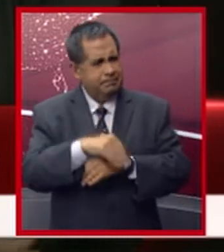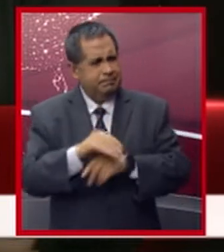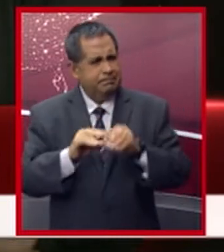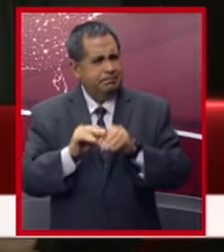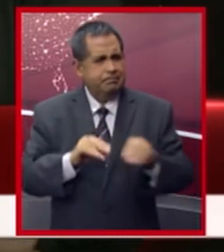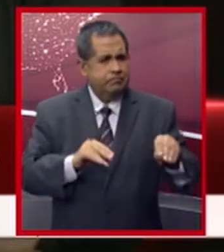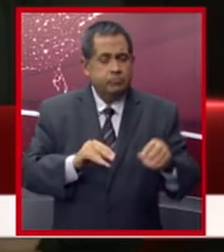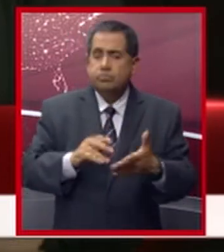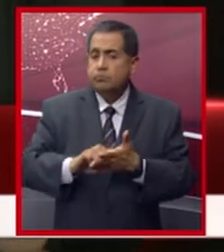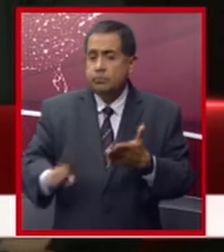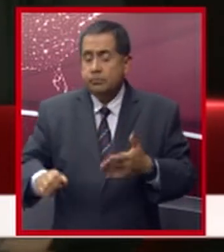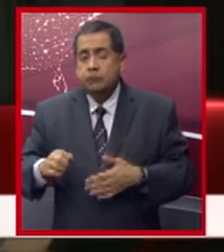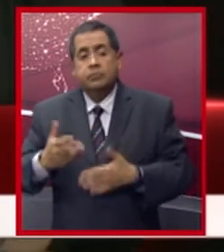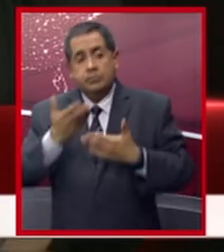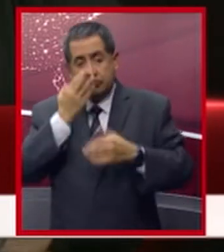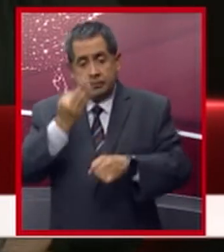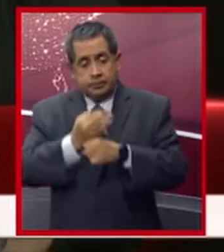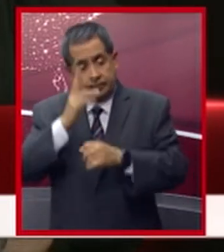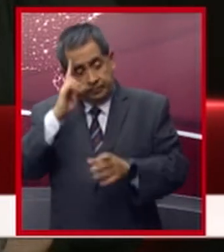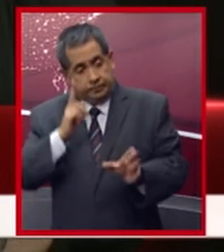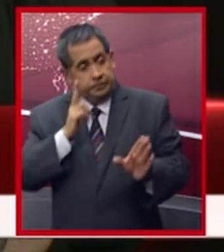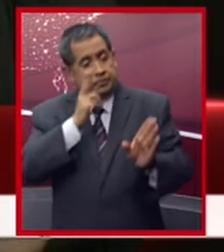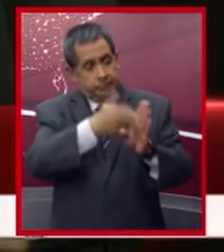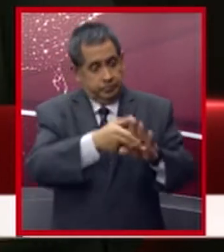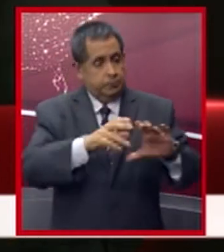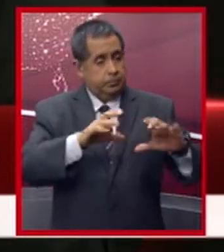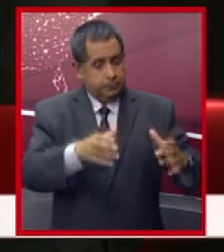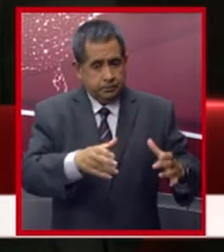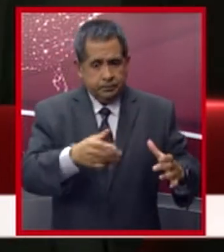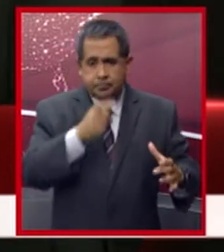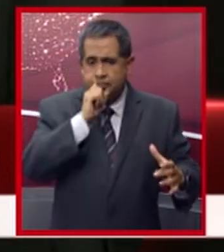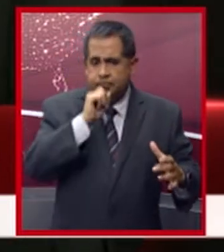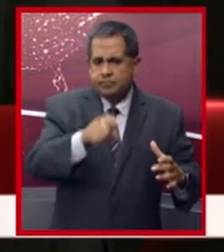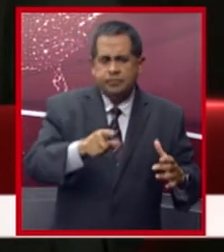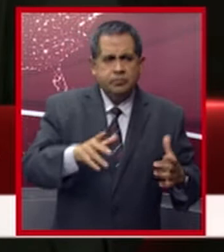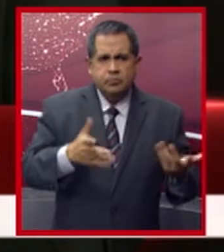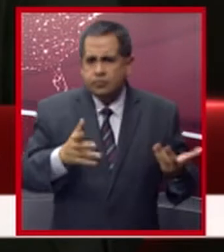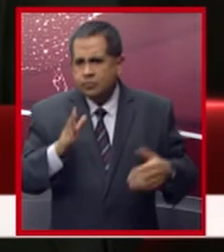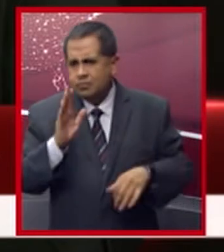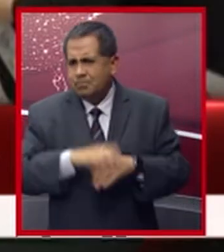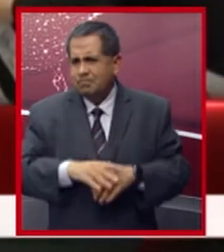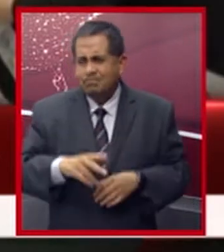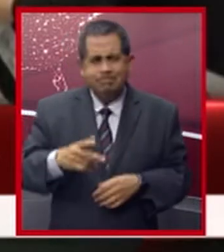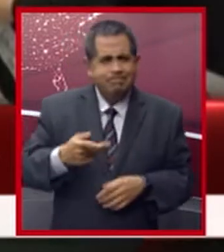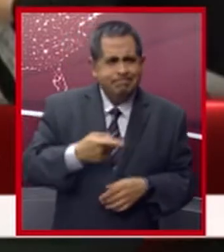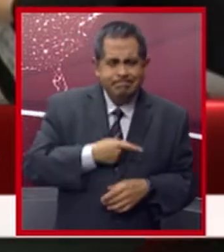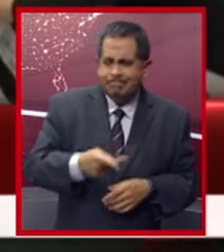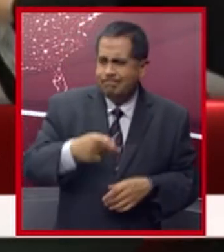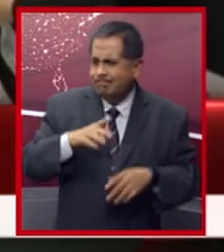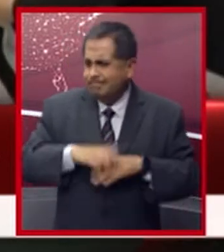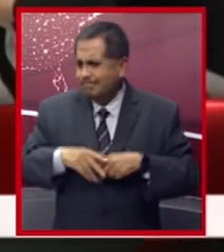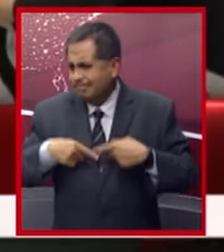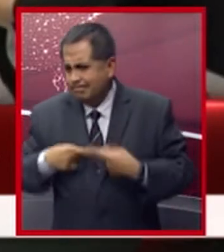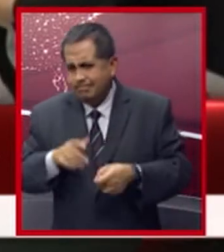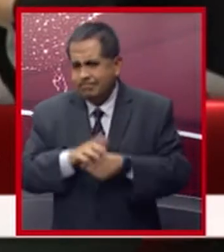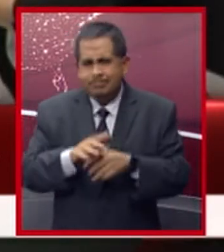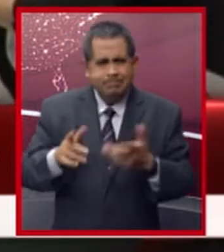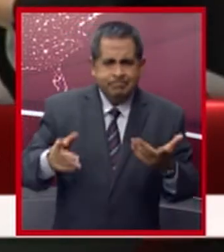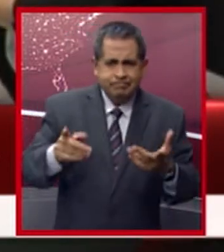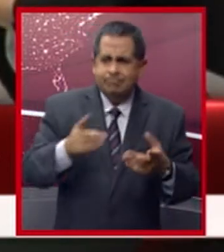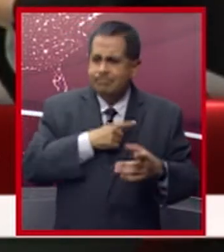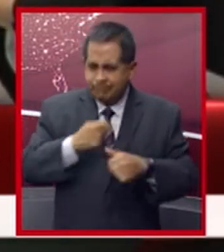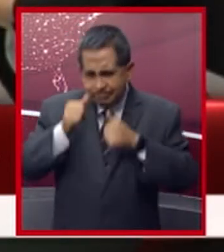solo ingresan, sino que se les da preferencia a los sectores más vulnerables, entre ellos los